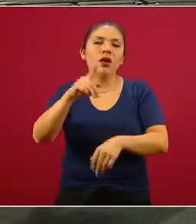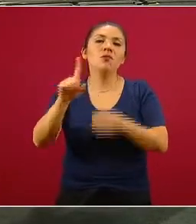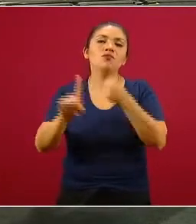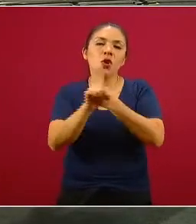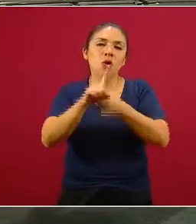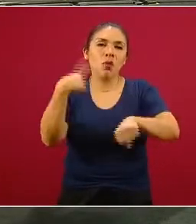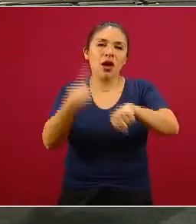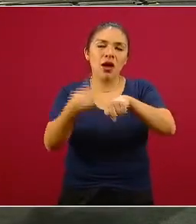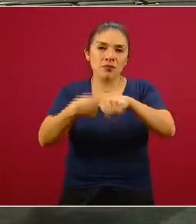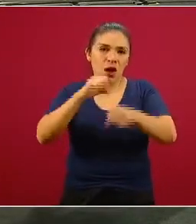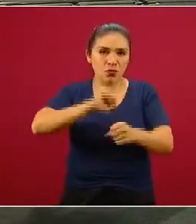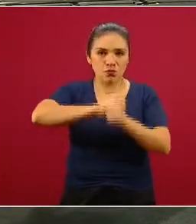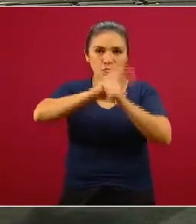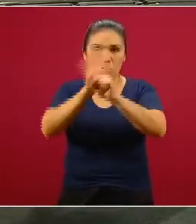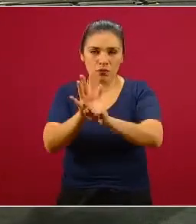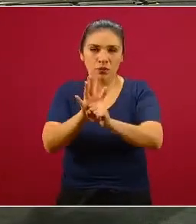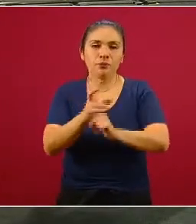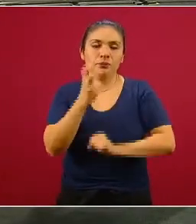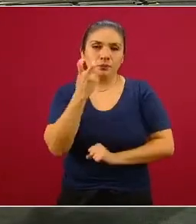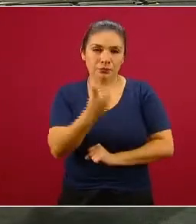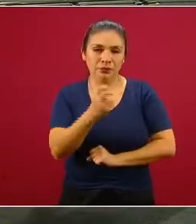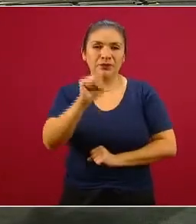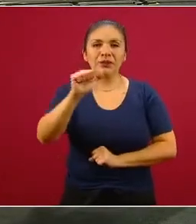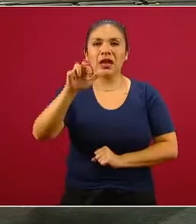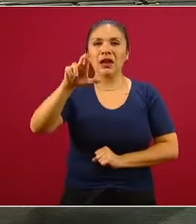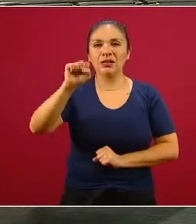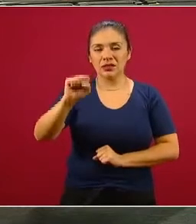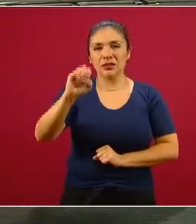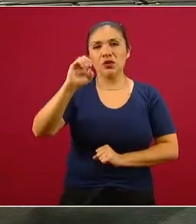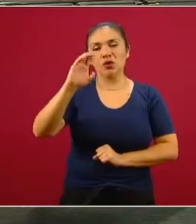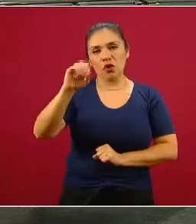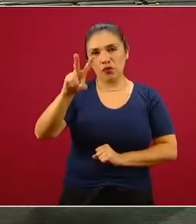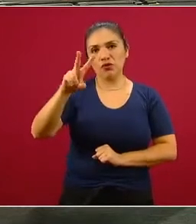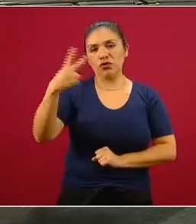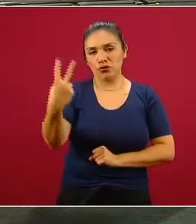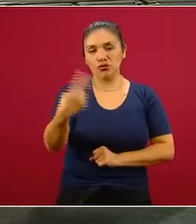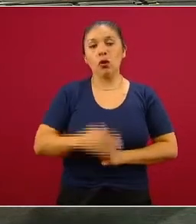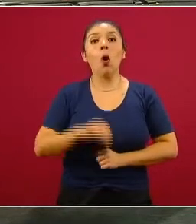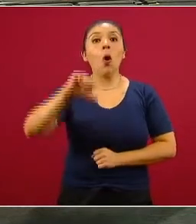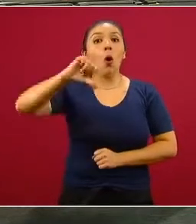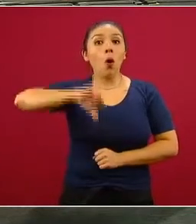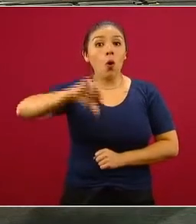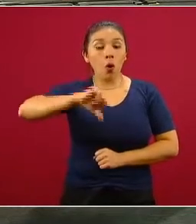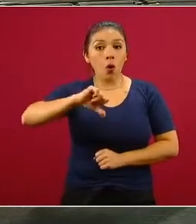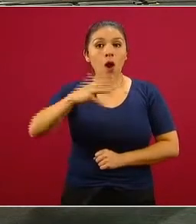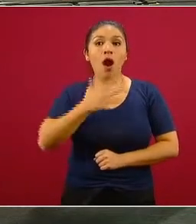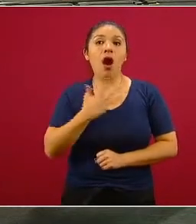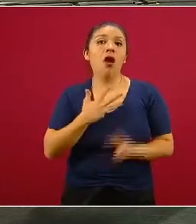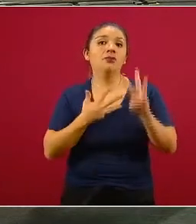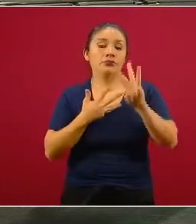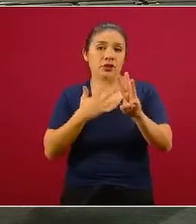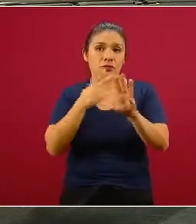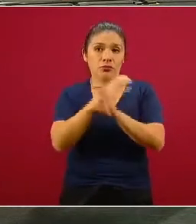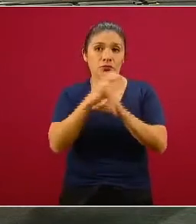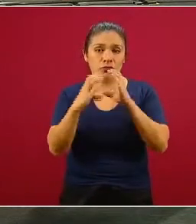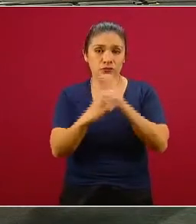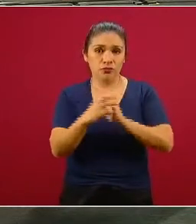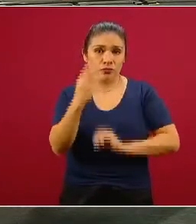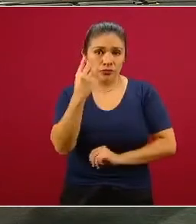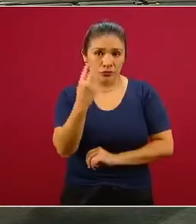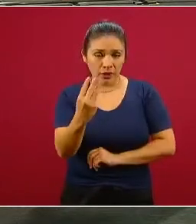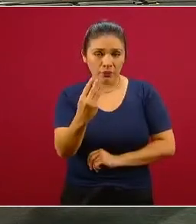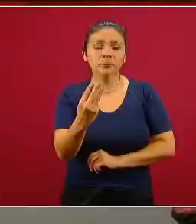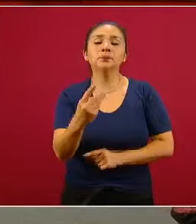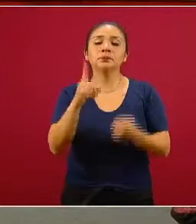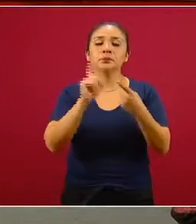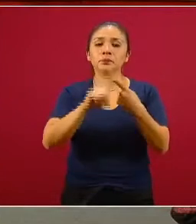COVID, enfermedad causada por el nuevo coronavirus SARS-CoV-2. Y hoy vamos a tener 3 elementos. El primero